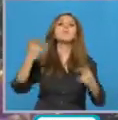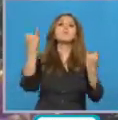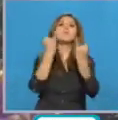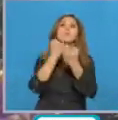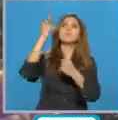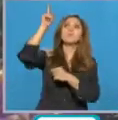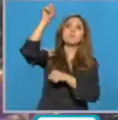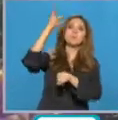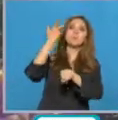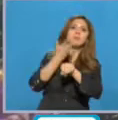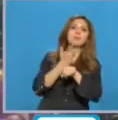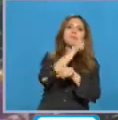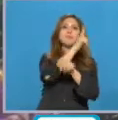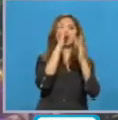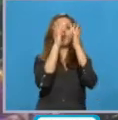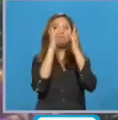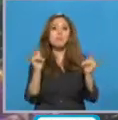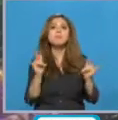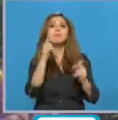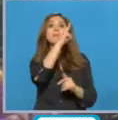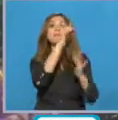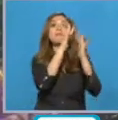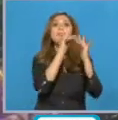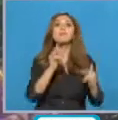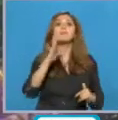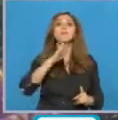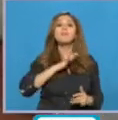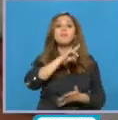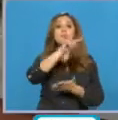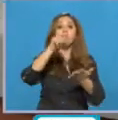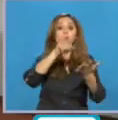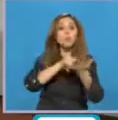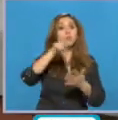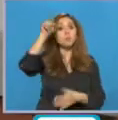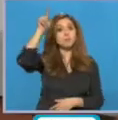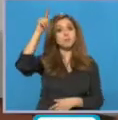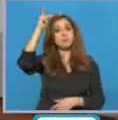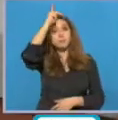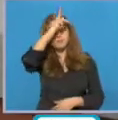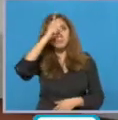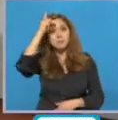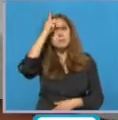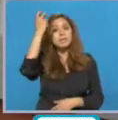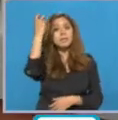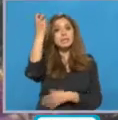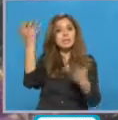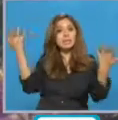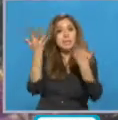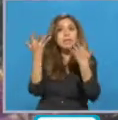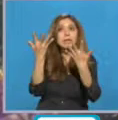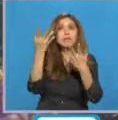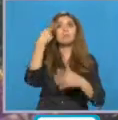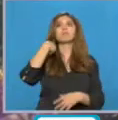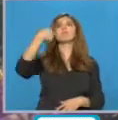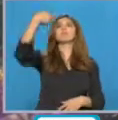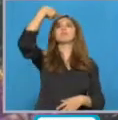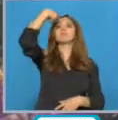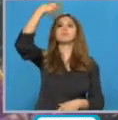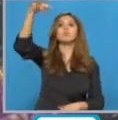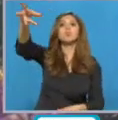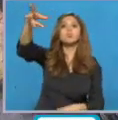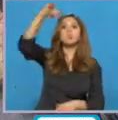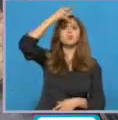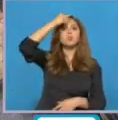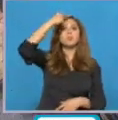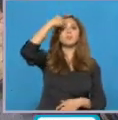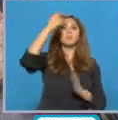que Francia. Entonces, de hecho, en Francia había un psiquiátrico, el Charenton, que estaba activo en París en ese momento, y es el modelo a seguir para poder hacer